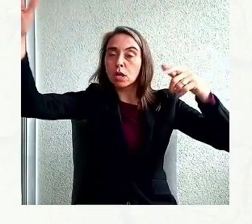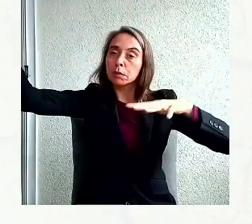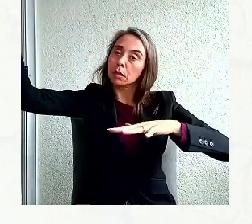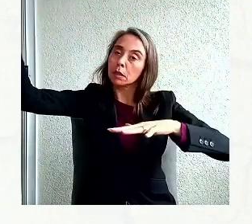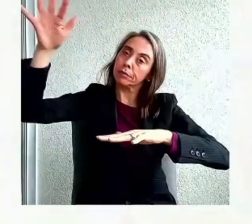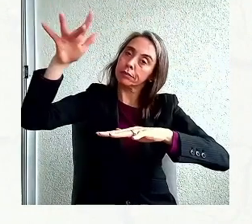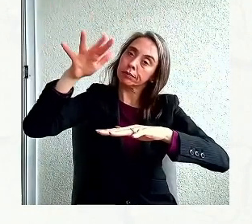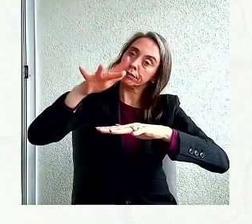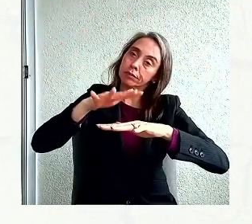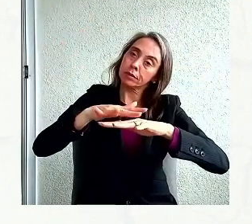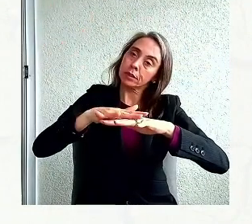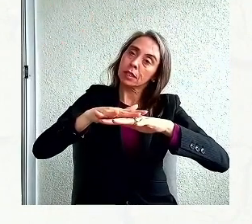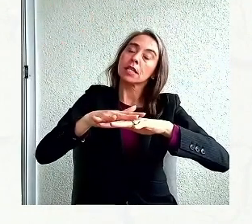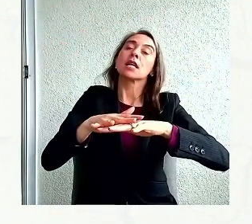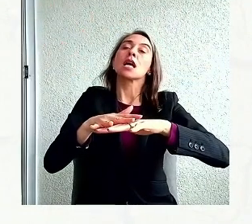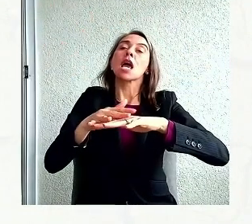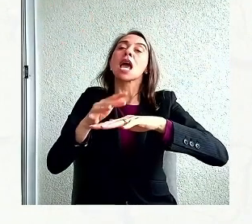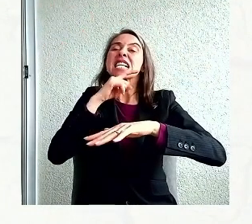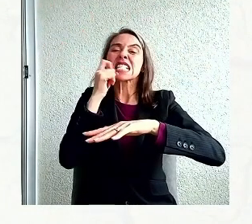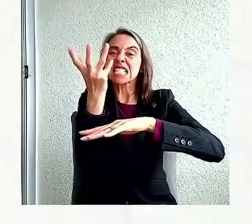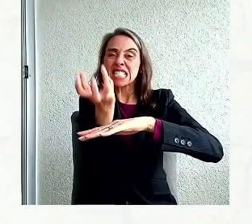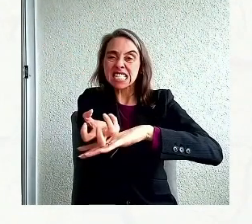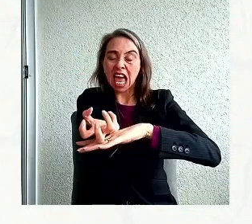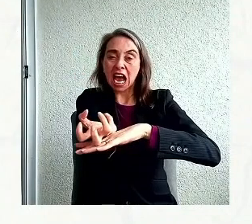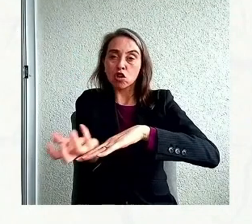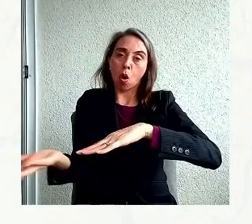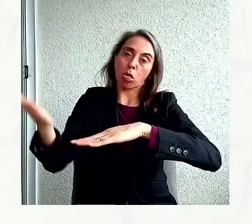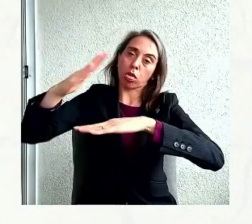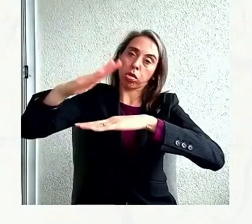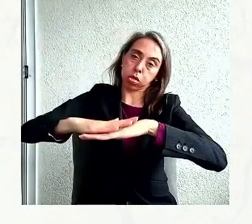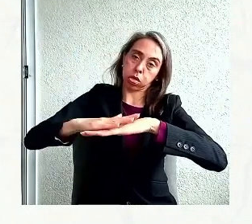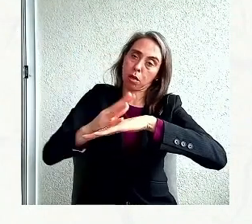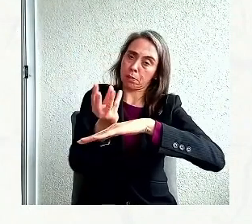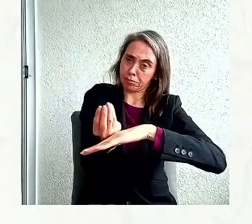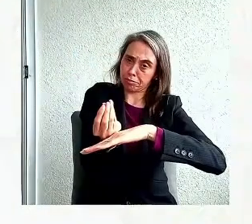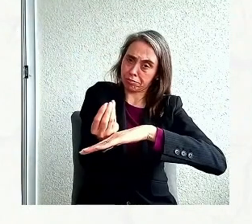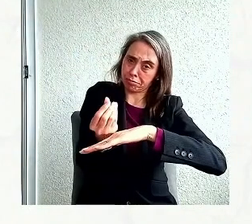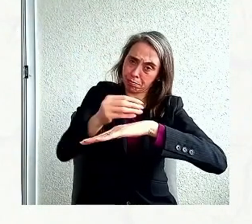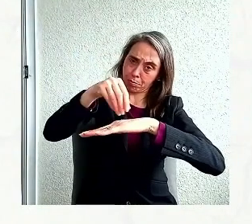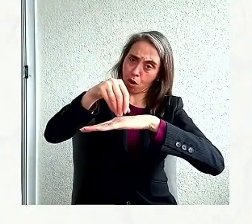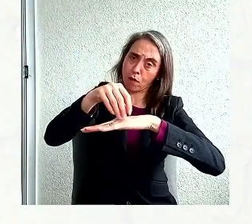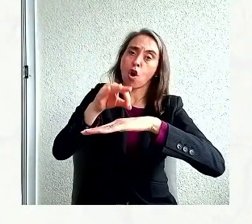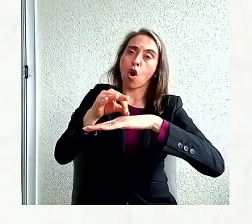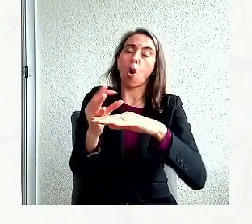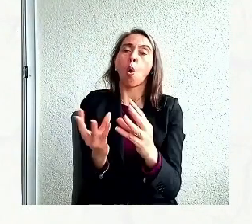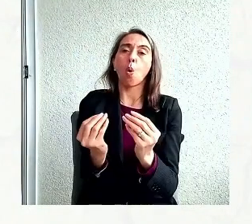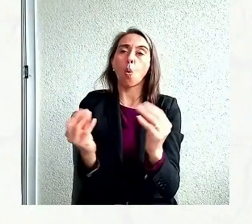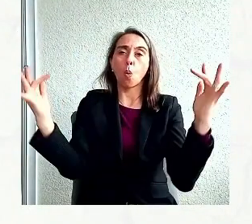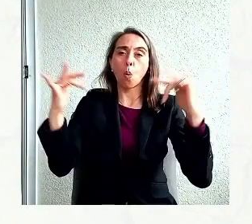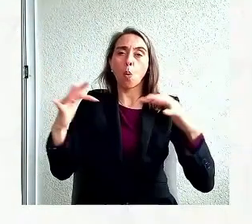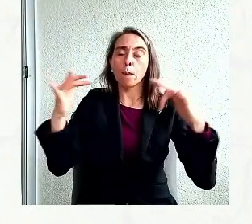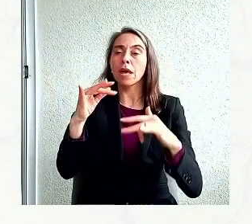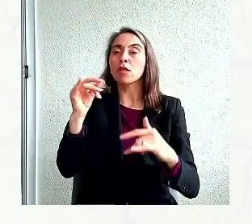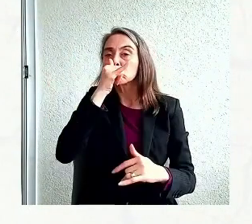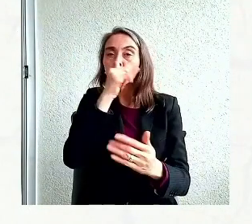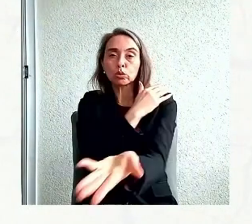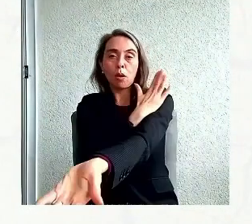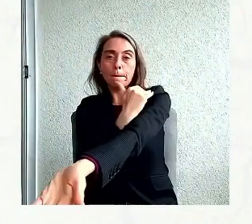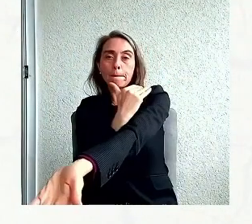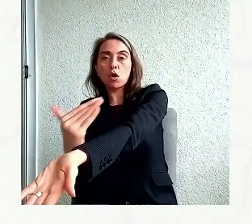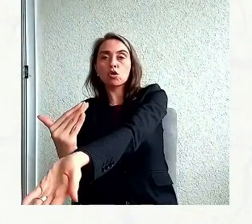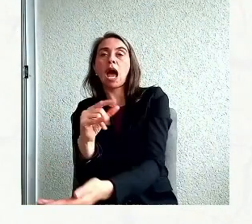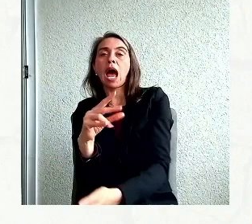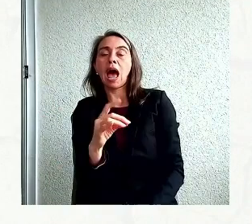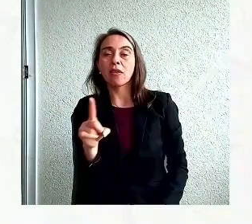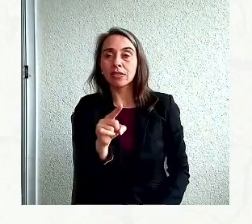estamos estudiando. Sin embargo, acá hay un gran signo de interrogación. Lo mencionaba también Angélica, ¿cierto? Me adelanto un poco el paso en que no hay muchos datos,